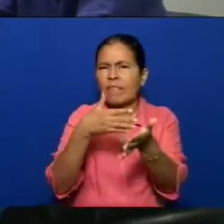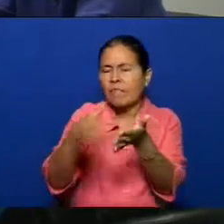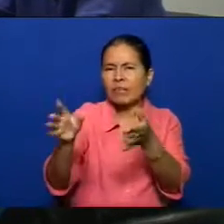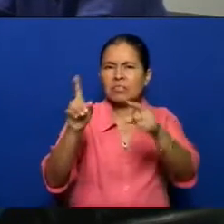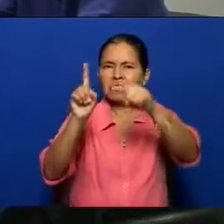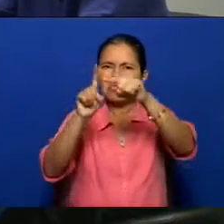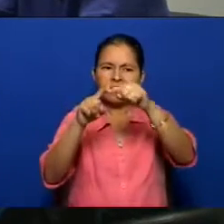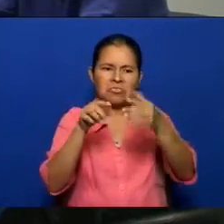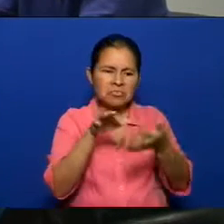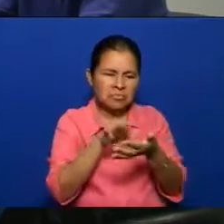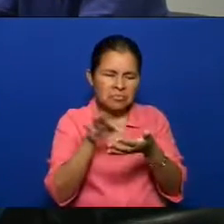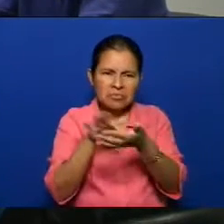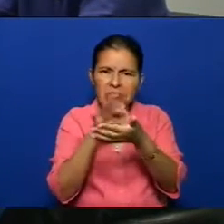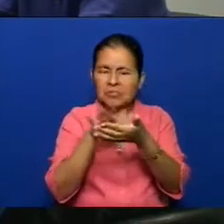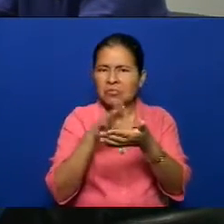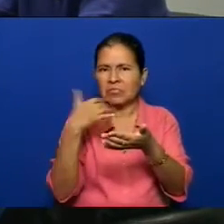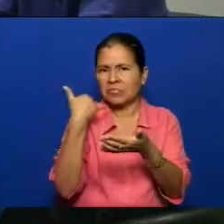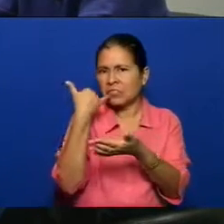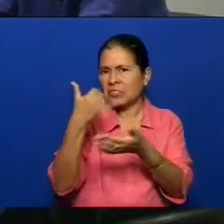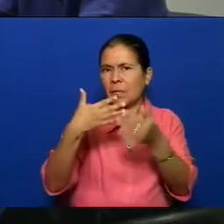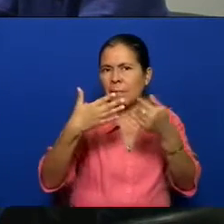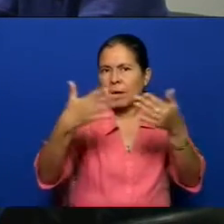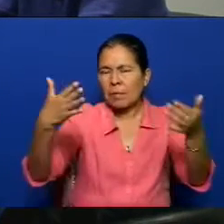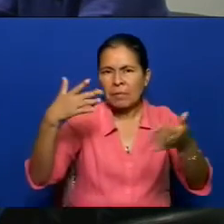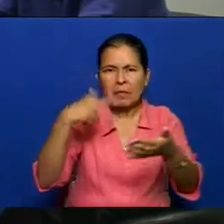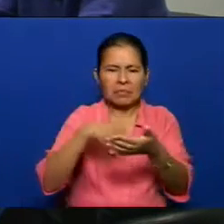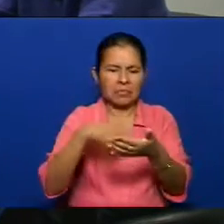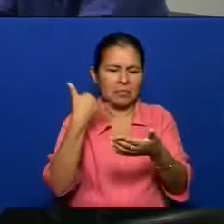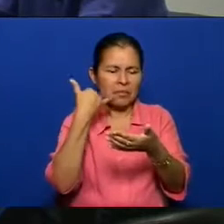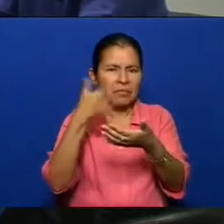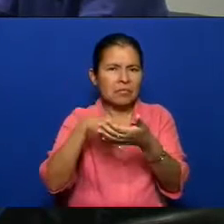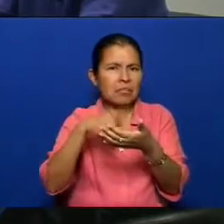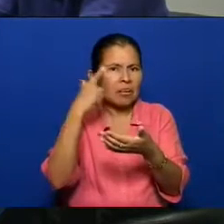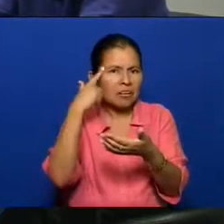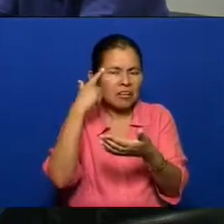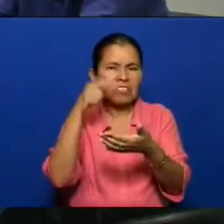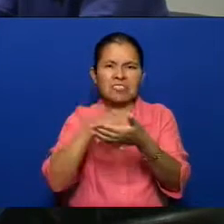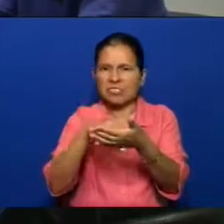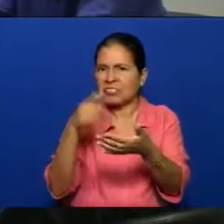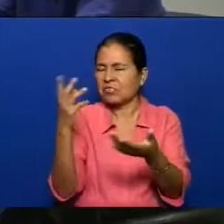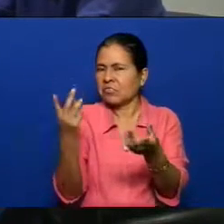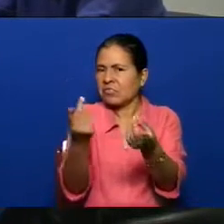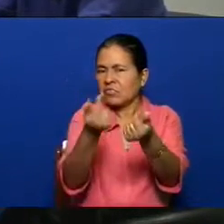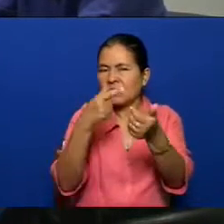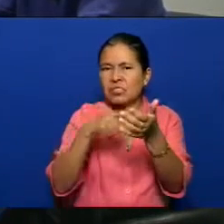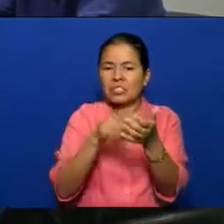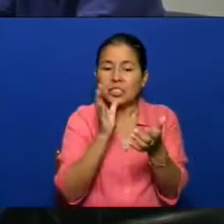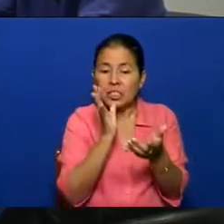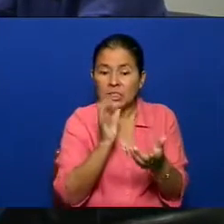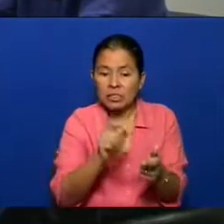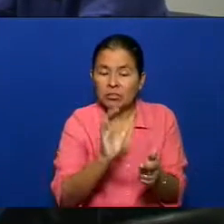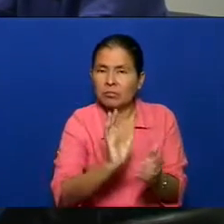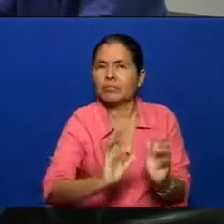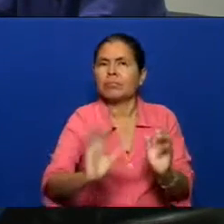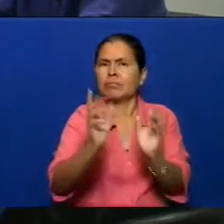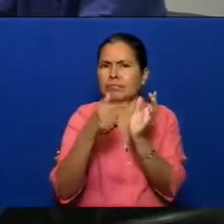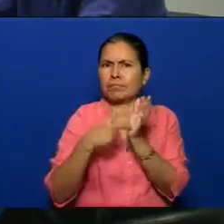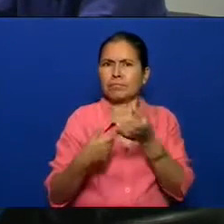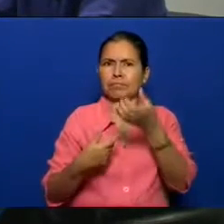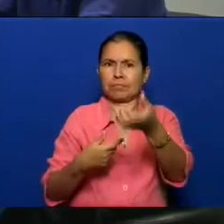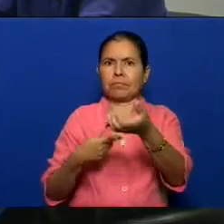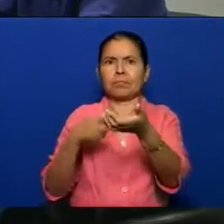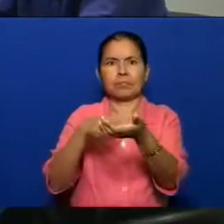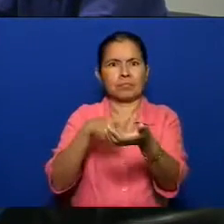Cada vez más hay personas con teléfonos inteligentes y los niños y las niñas tienen a su mano